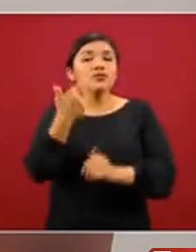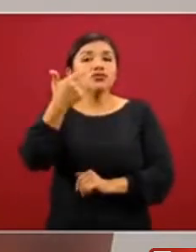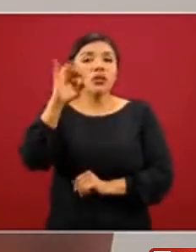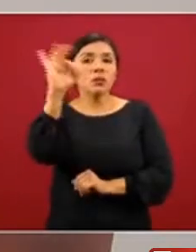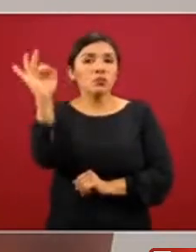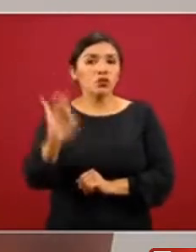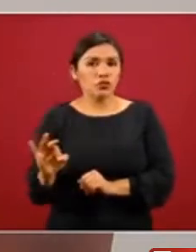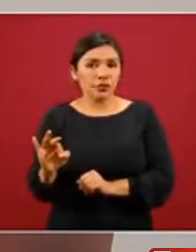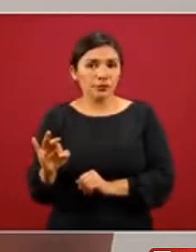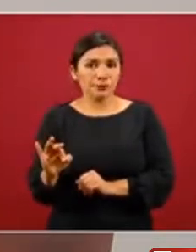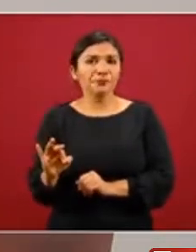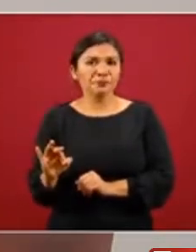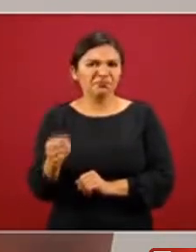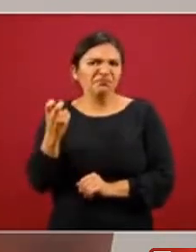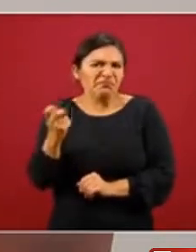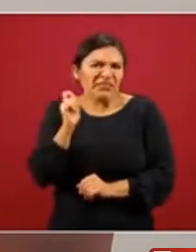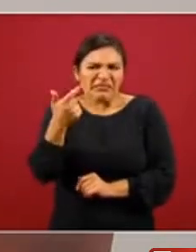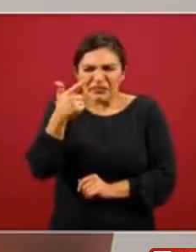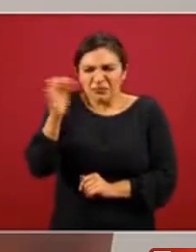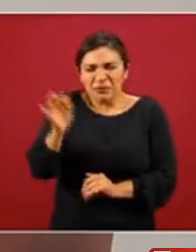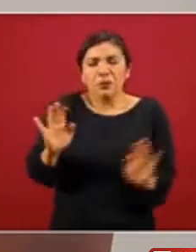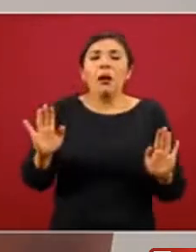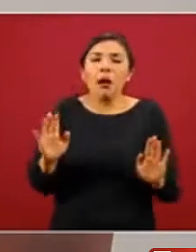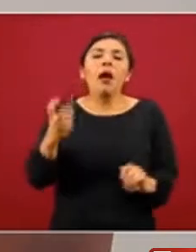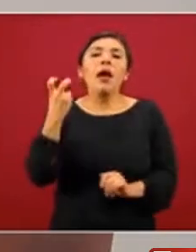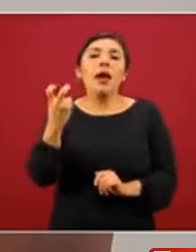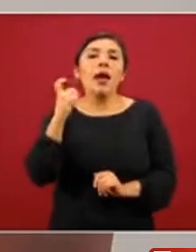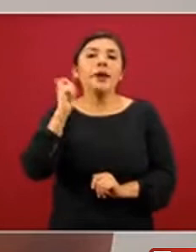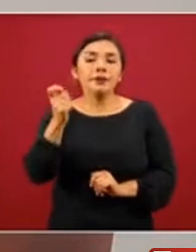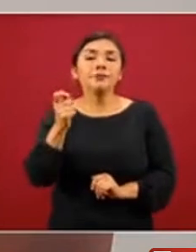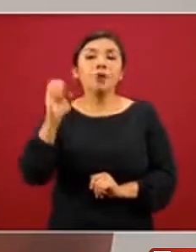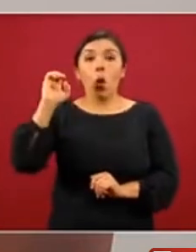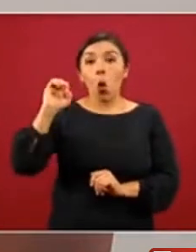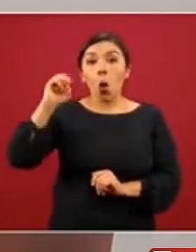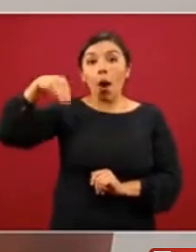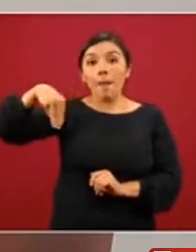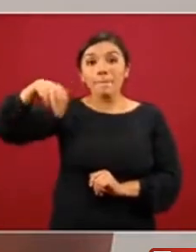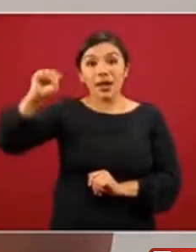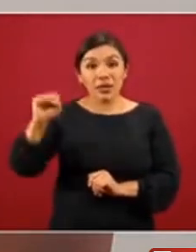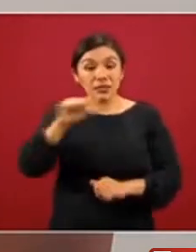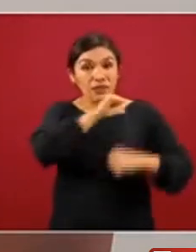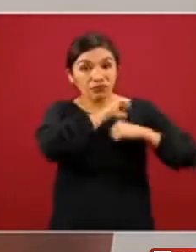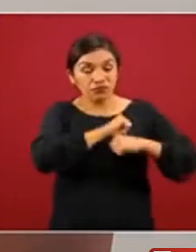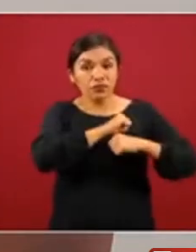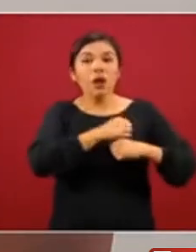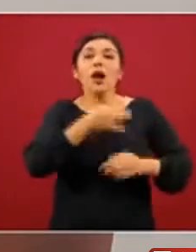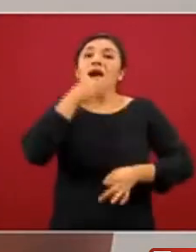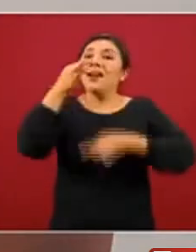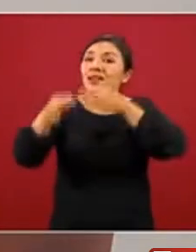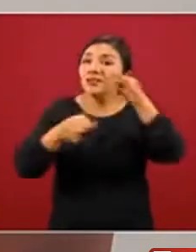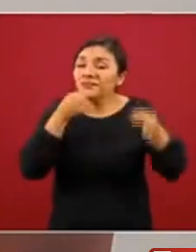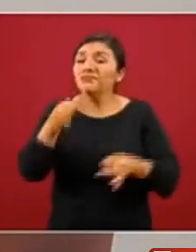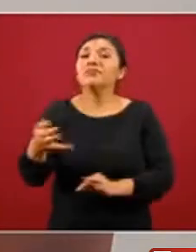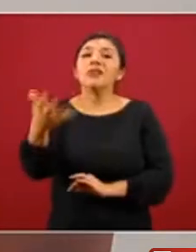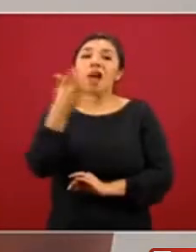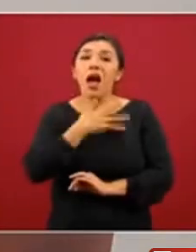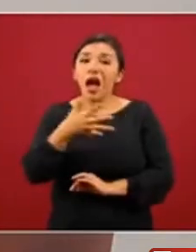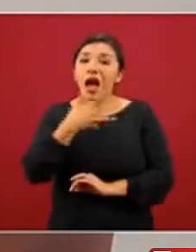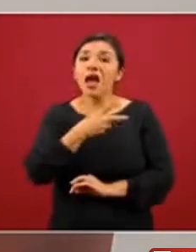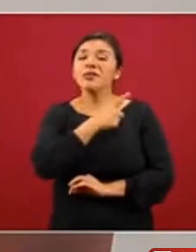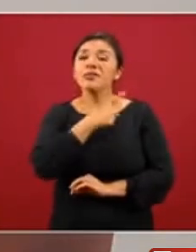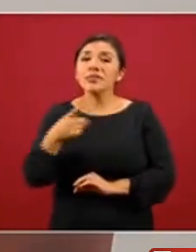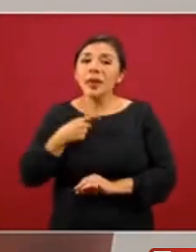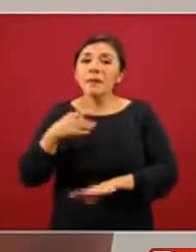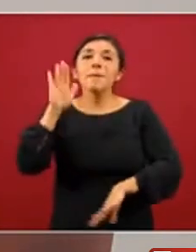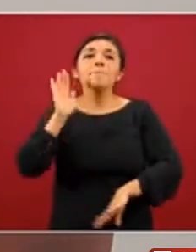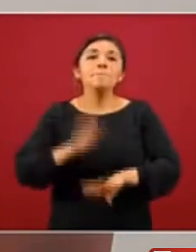7%. ¿Qué quiere decir? Evidentemente, la Organización Mundial de la Salud hace un llamado a que exista un